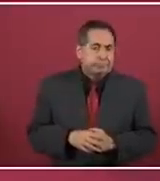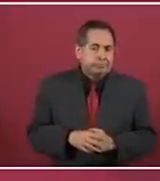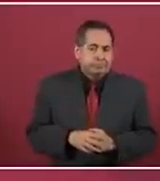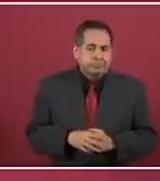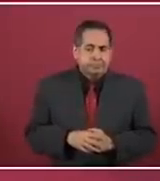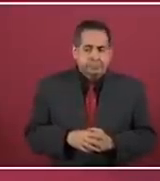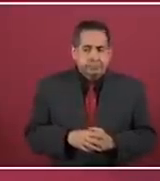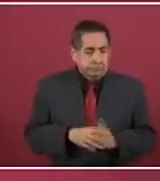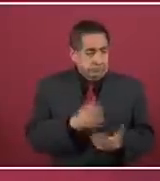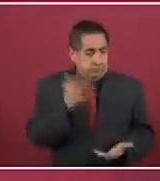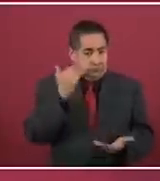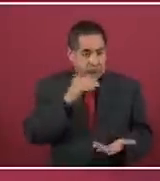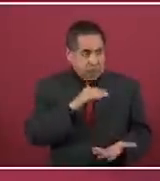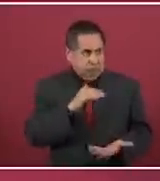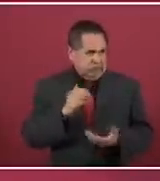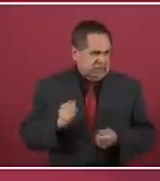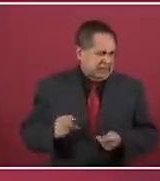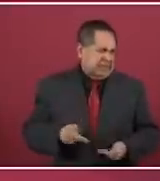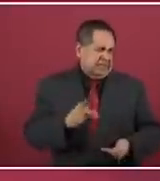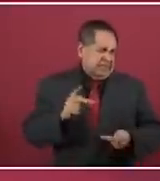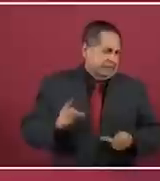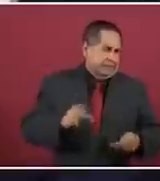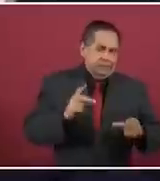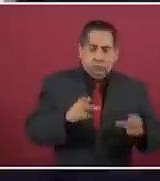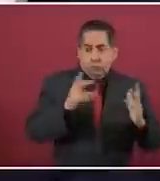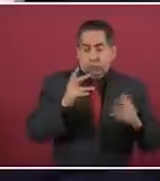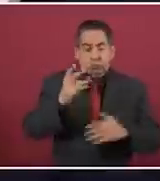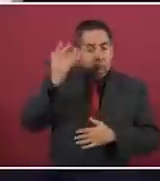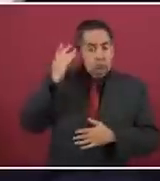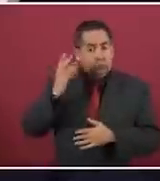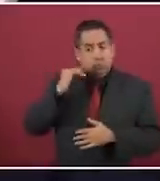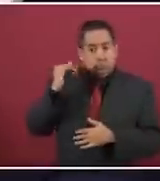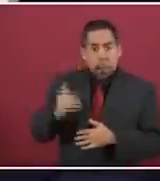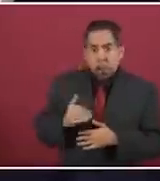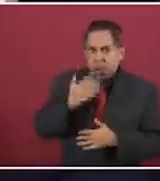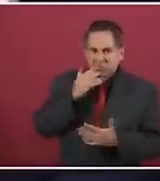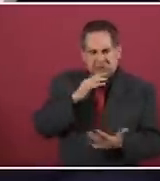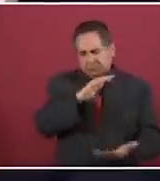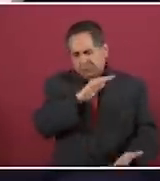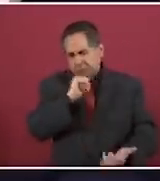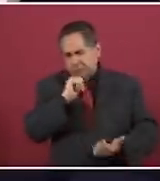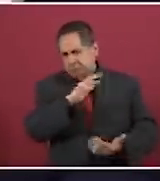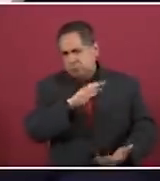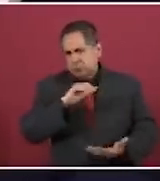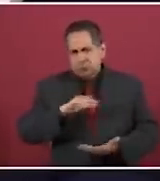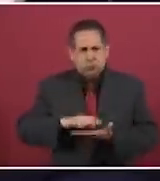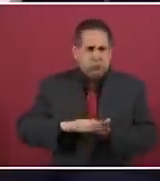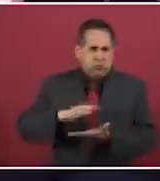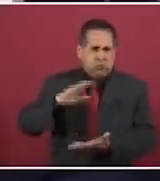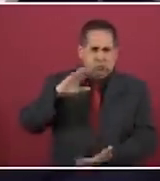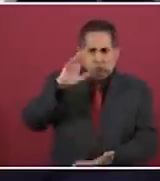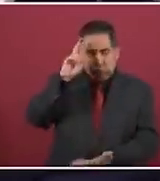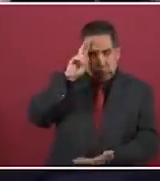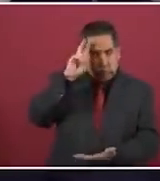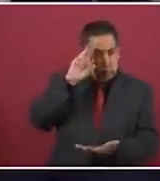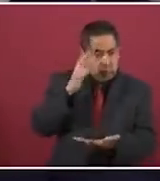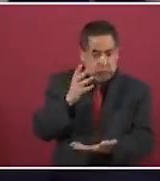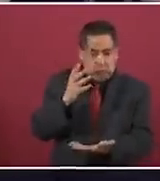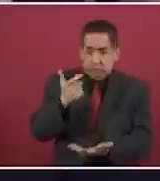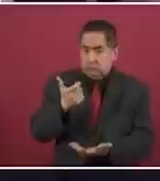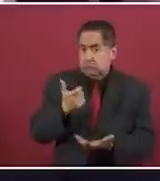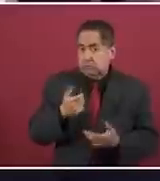se había manejado en toda la historia de la industria petrolera tanto dinero por precios altos del